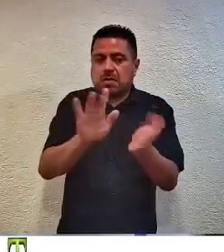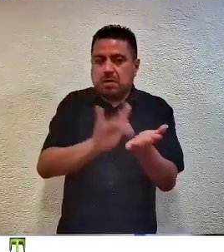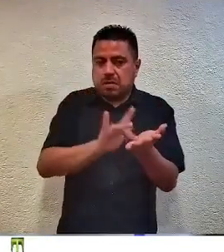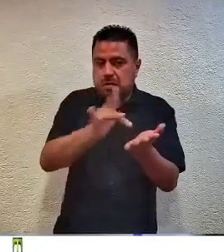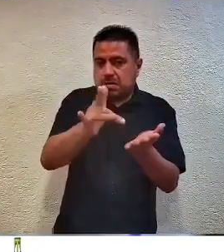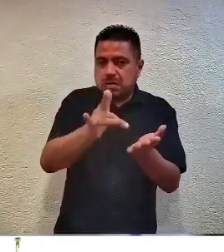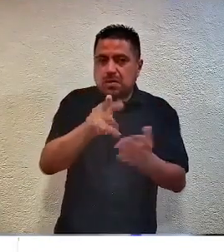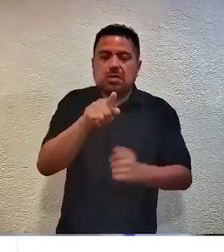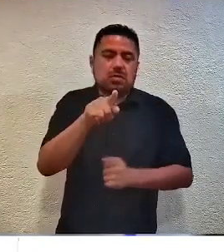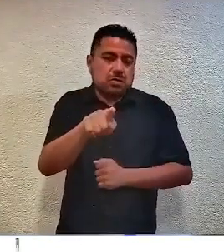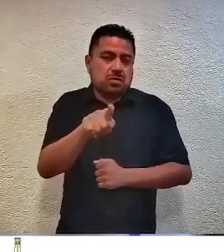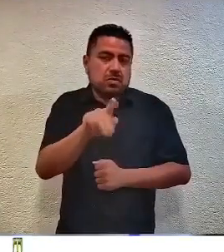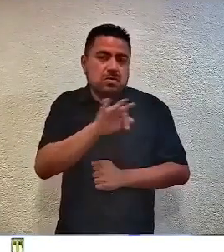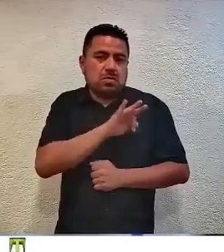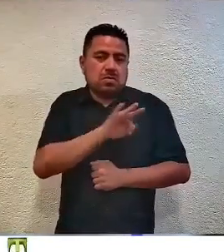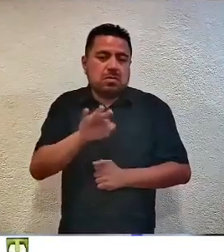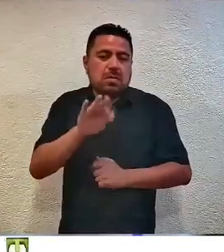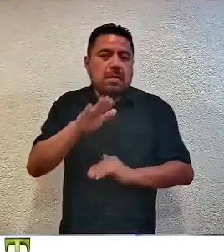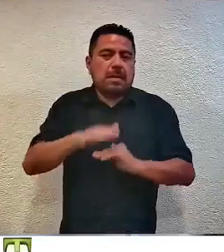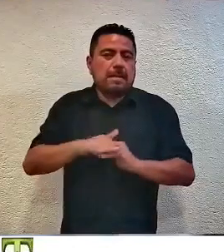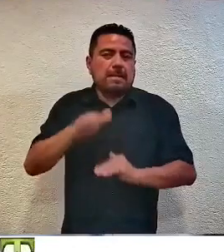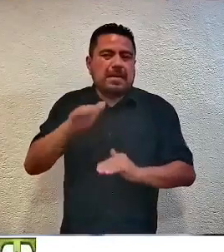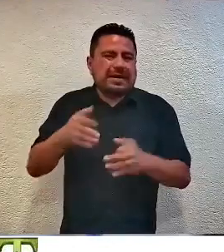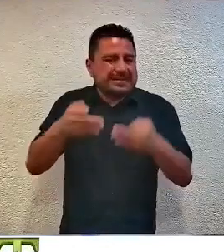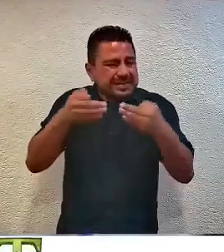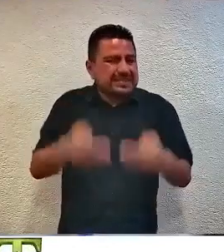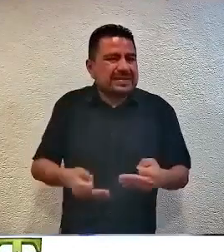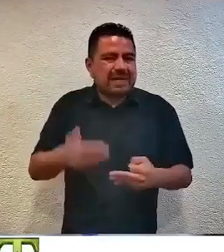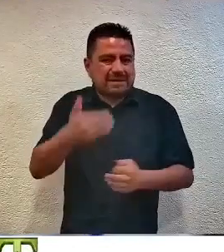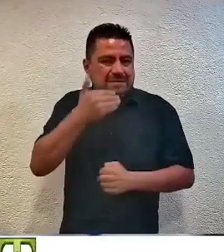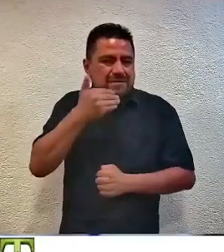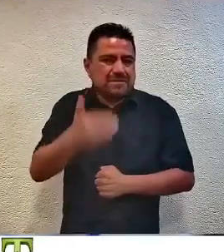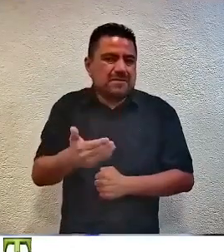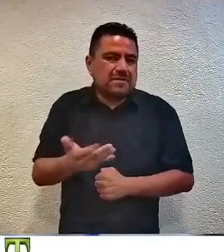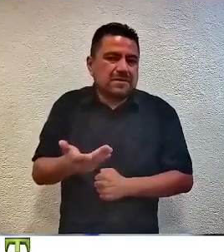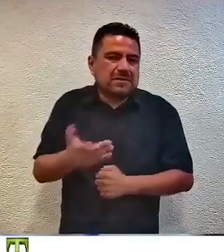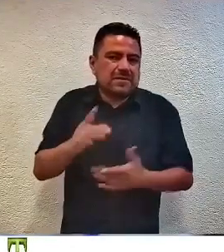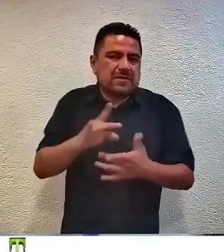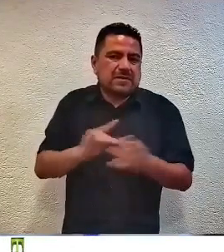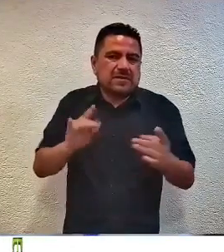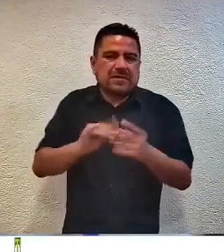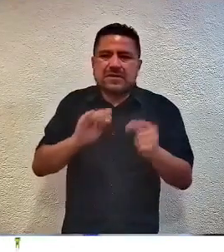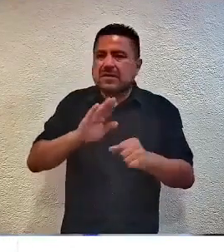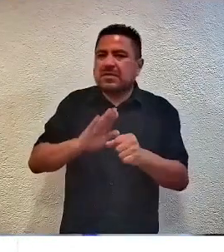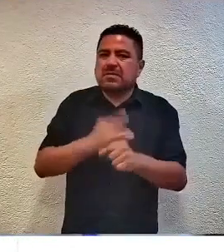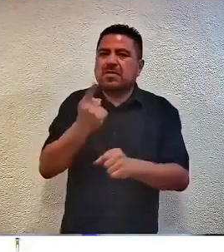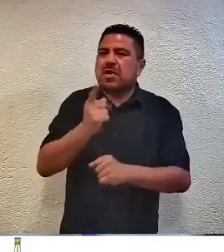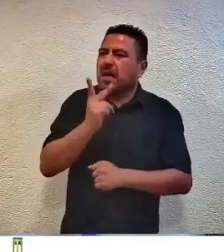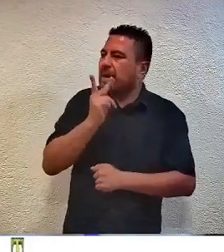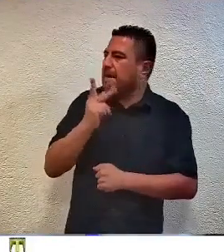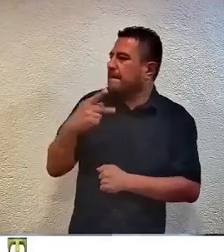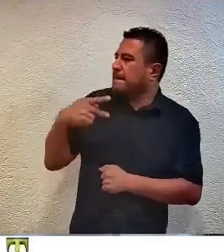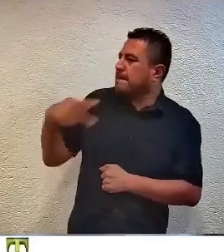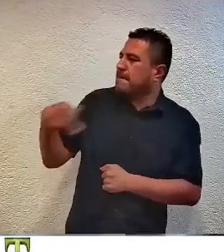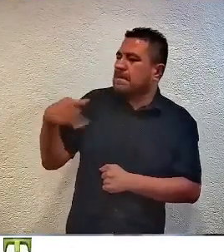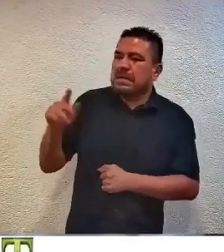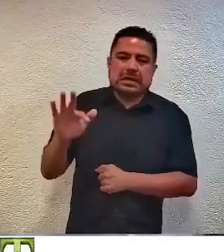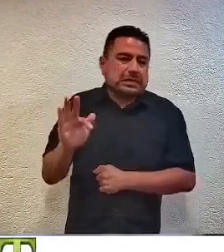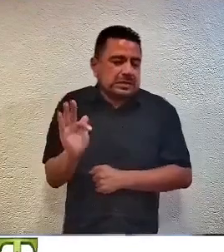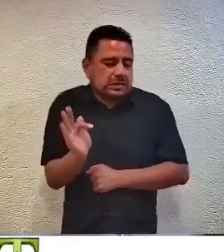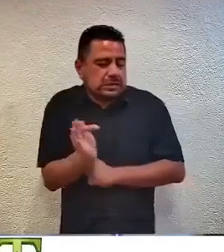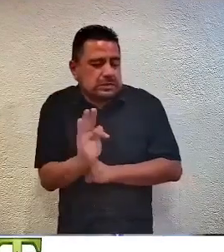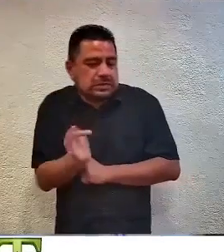agradecería que fuera un poco más preciso, porque las palabras